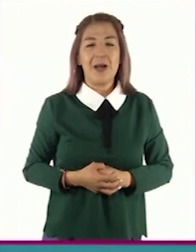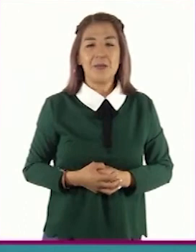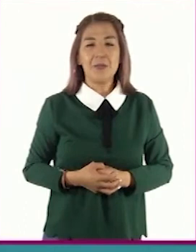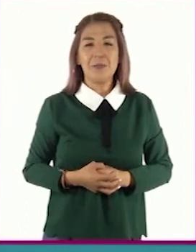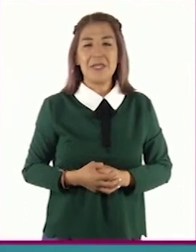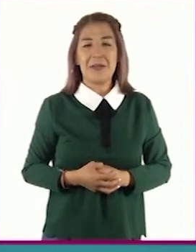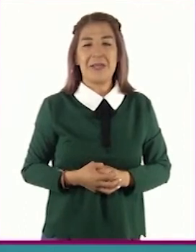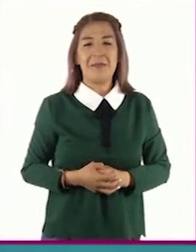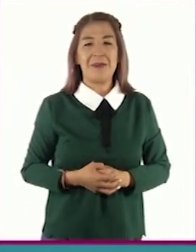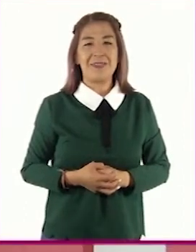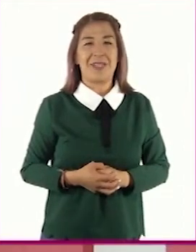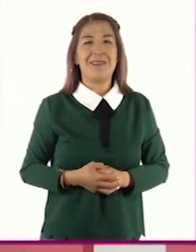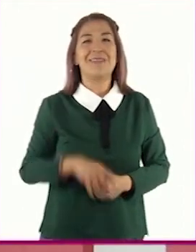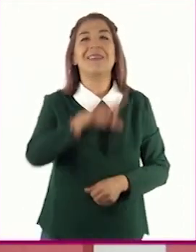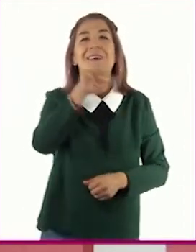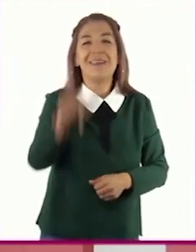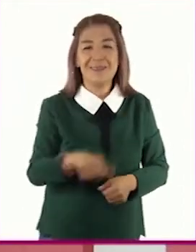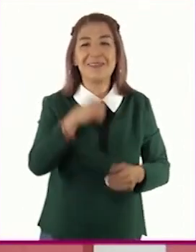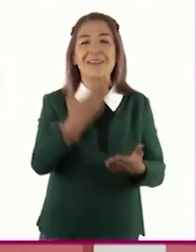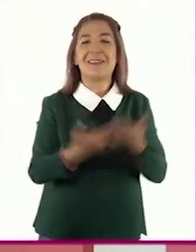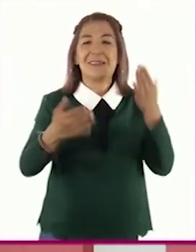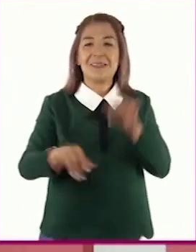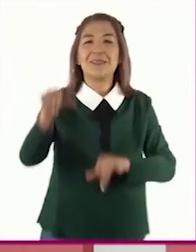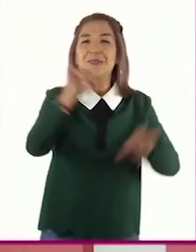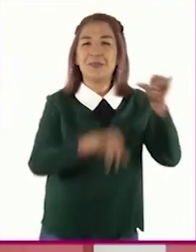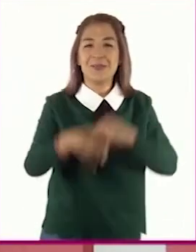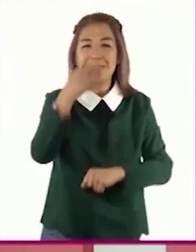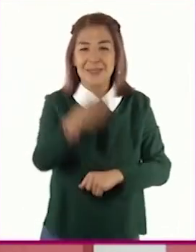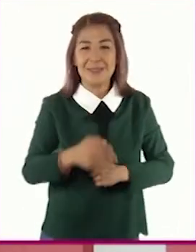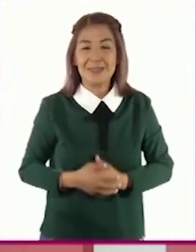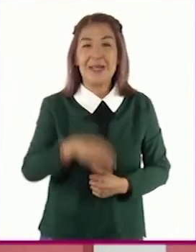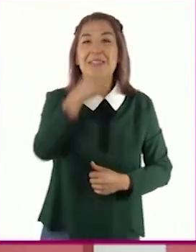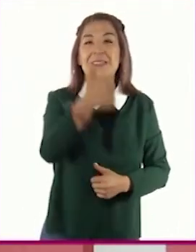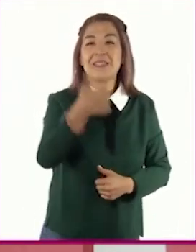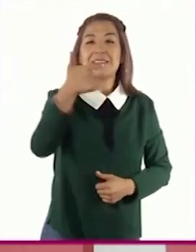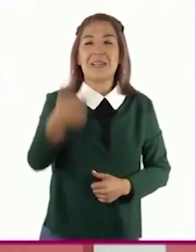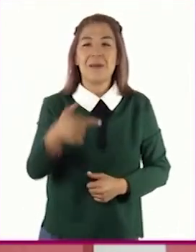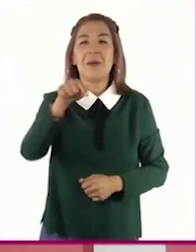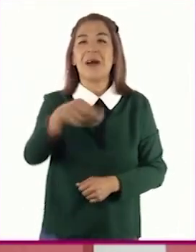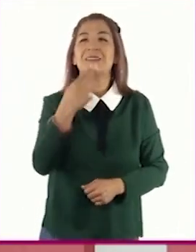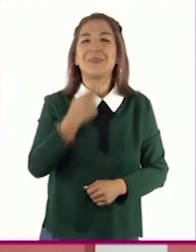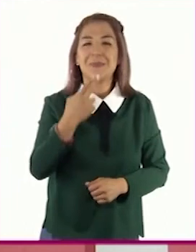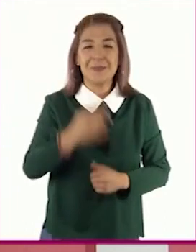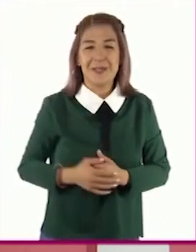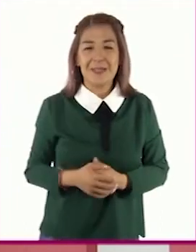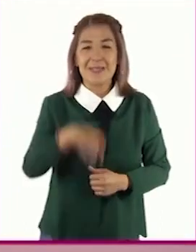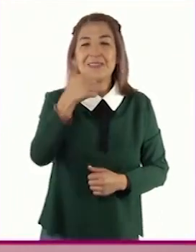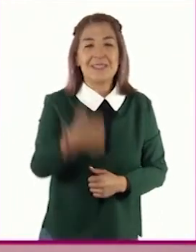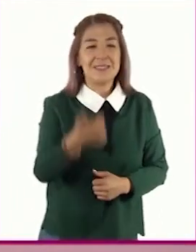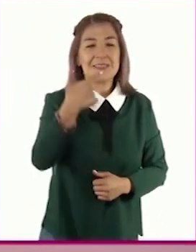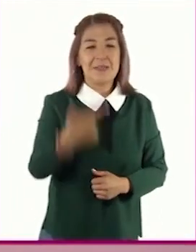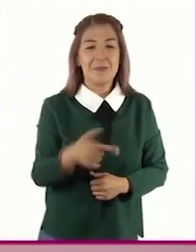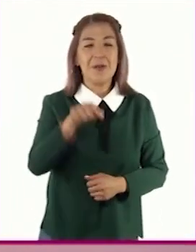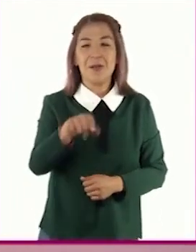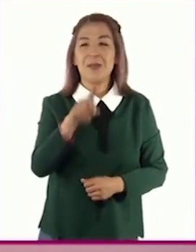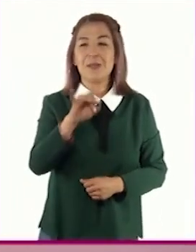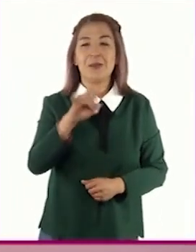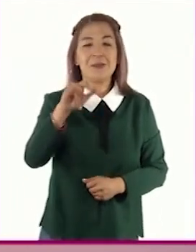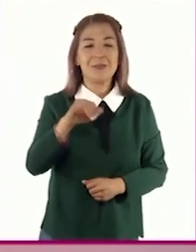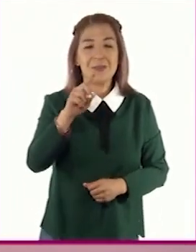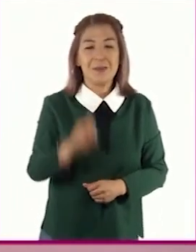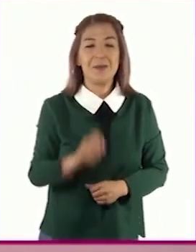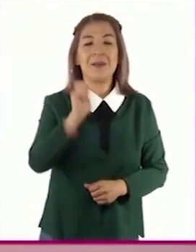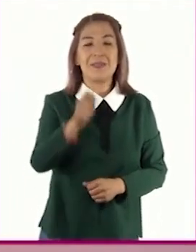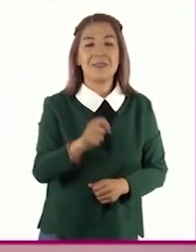Ahora preparemos la disolución B. Disolvamos 6 gramos de azúcar y 10 gramos de hidróxido de sodio en